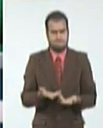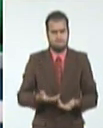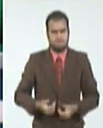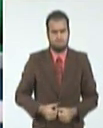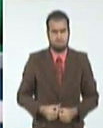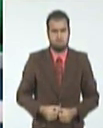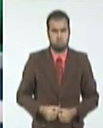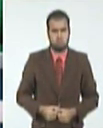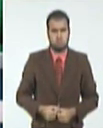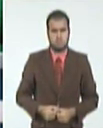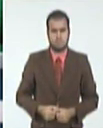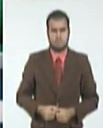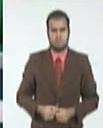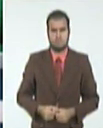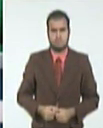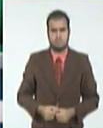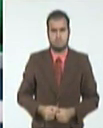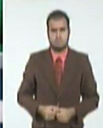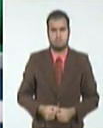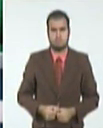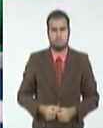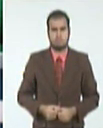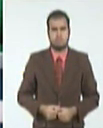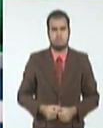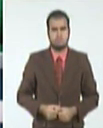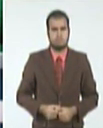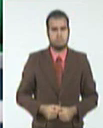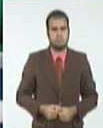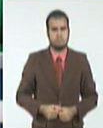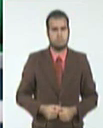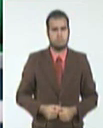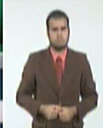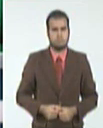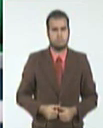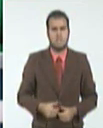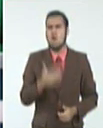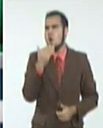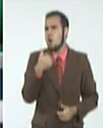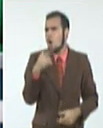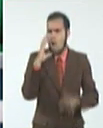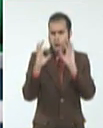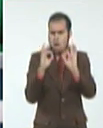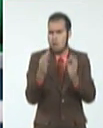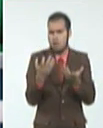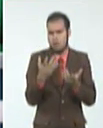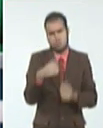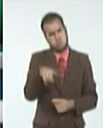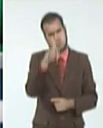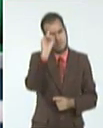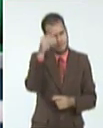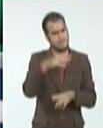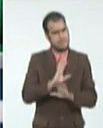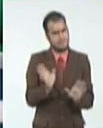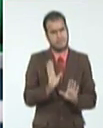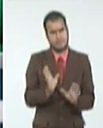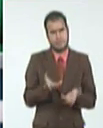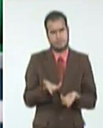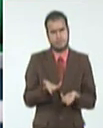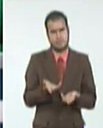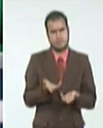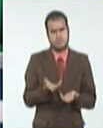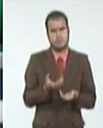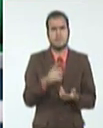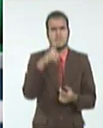parte de nosotros. No digo cómo cuidarnos, se conoce, solo reitero el nasobuco, el distanciamiento